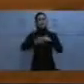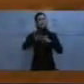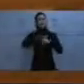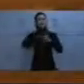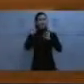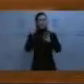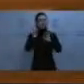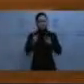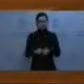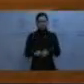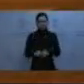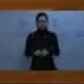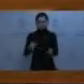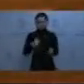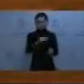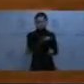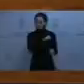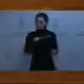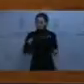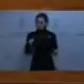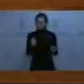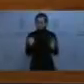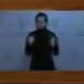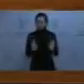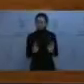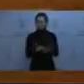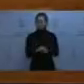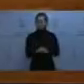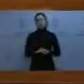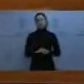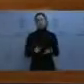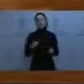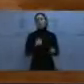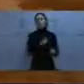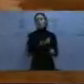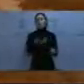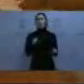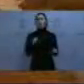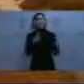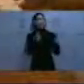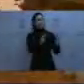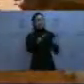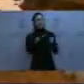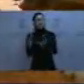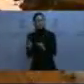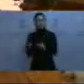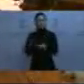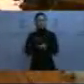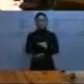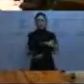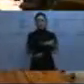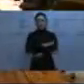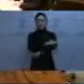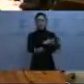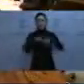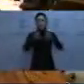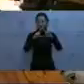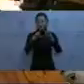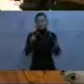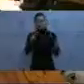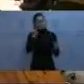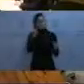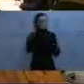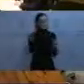Y yo llamaría también la atención al Gobierno de Asturias para